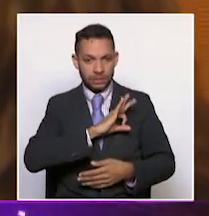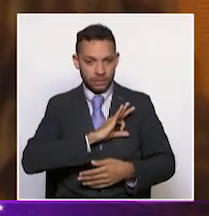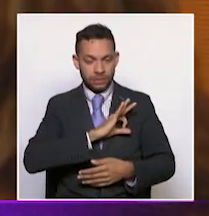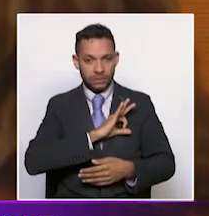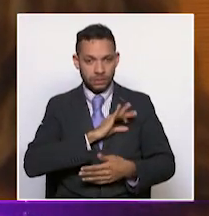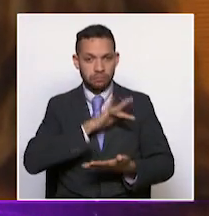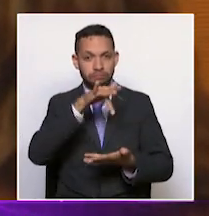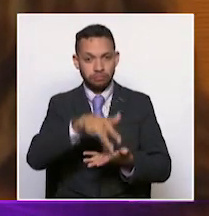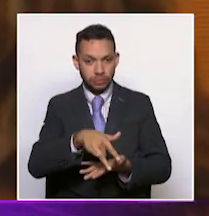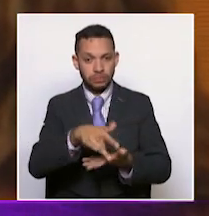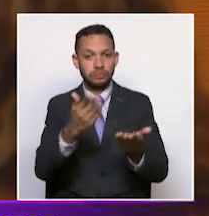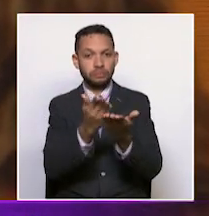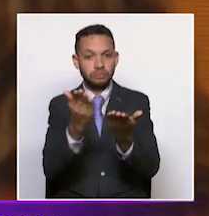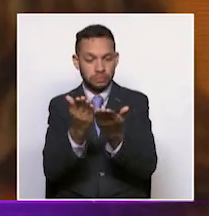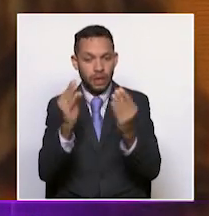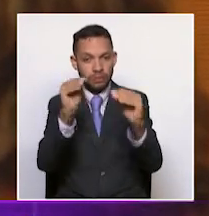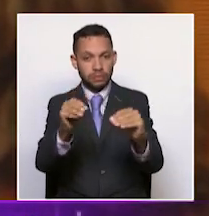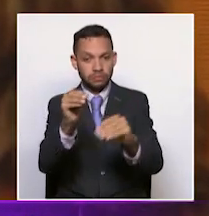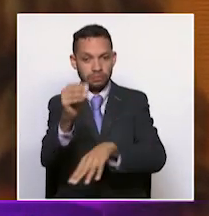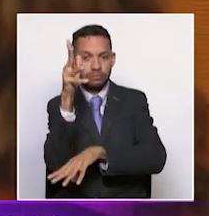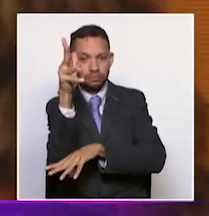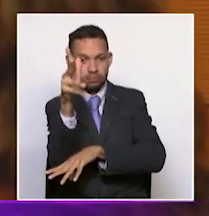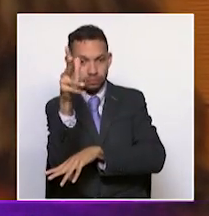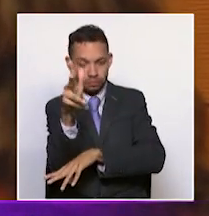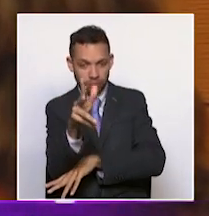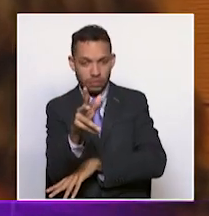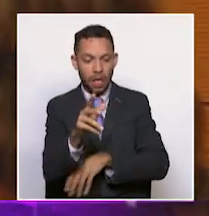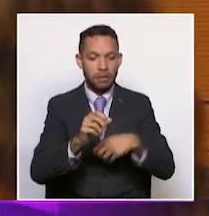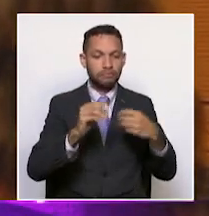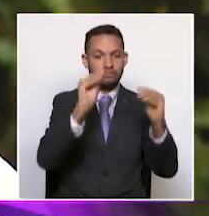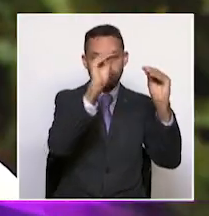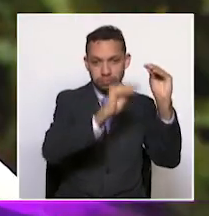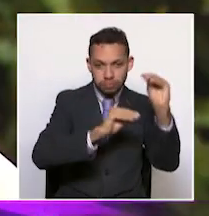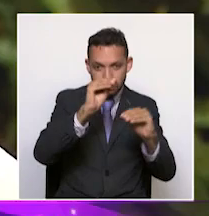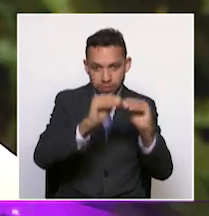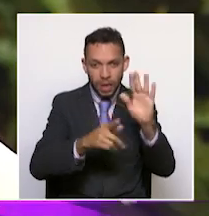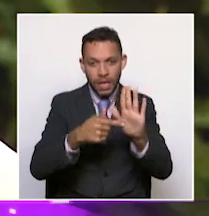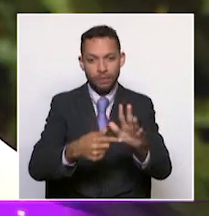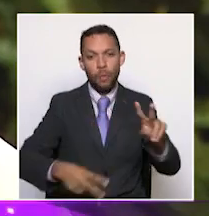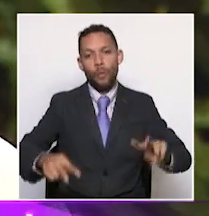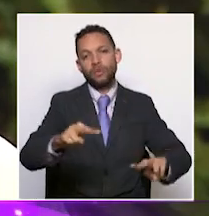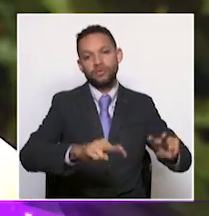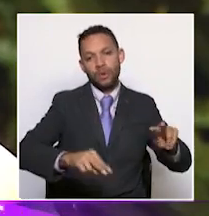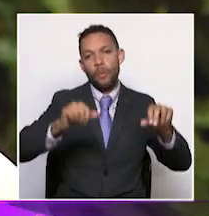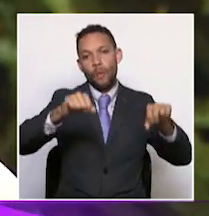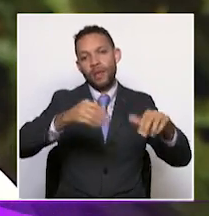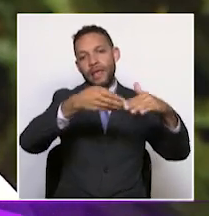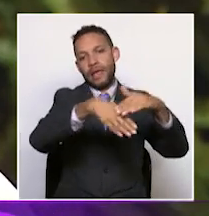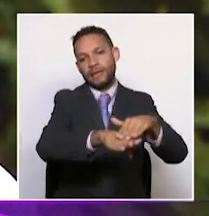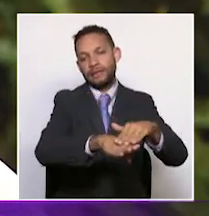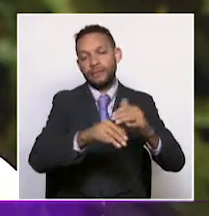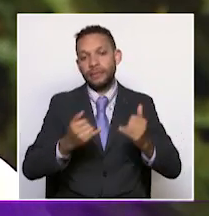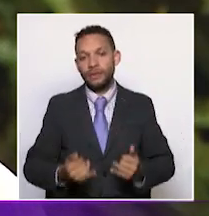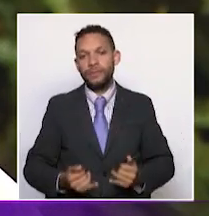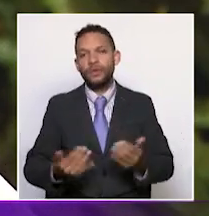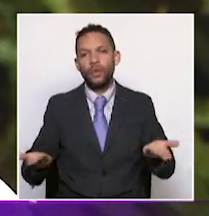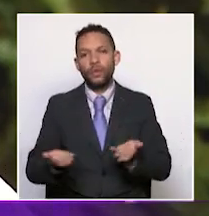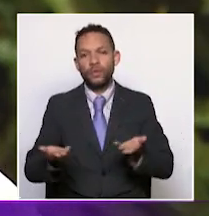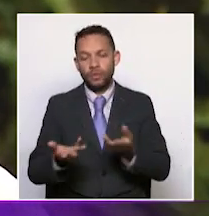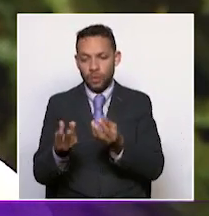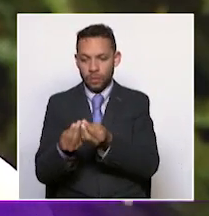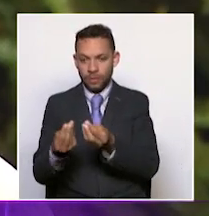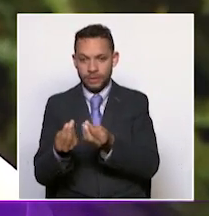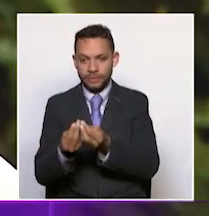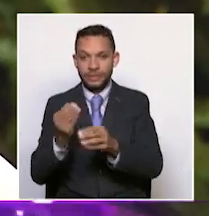eventos académicos, performance y exposiciones. Los esperamos para que nos acompañen en esta travesía